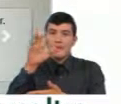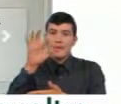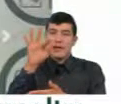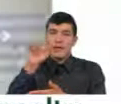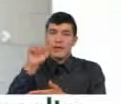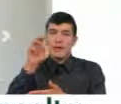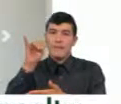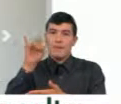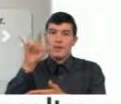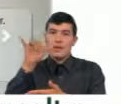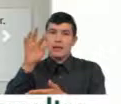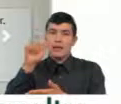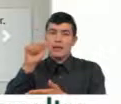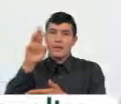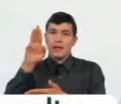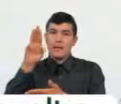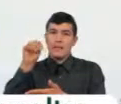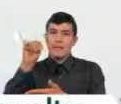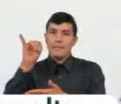www.libretamilitar.mil.com,